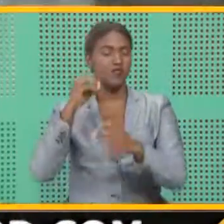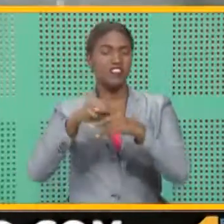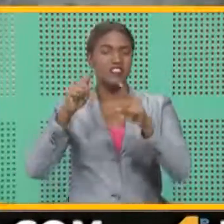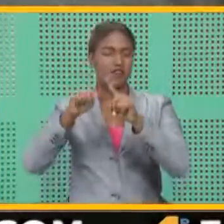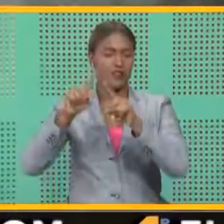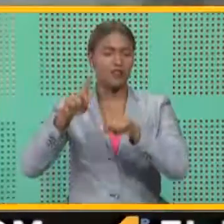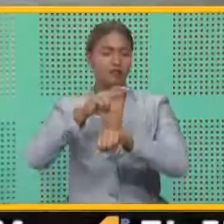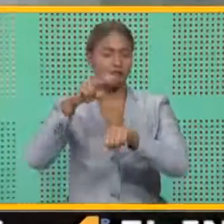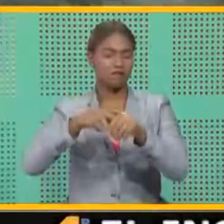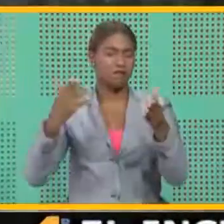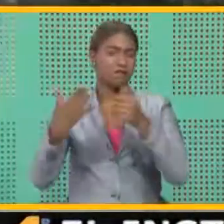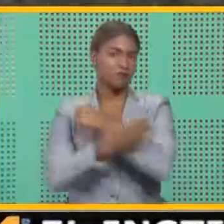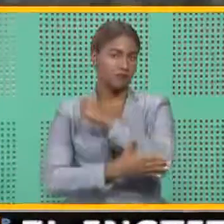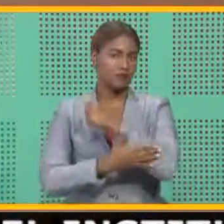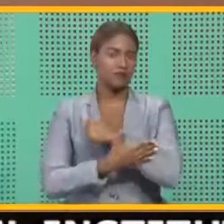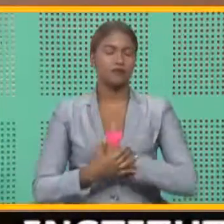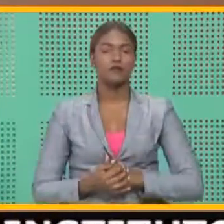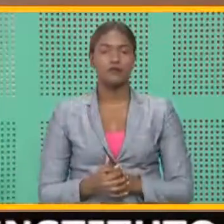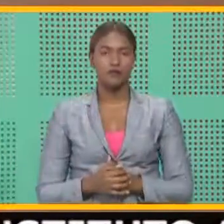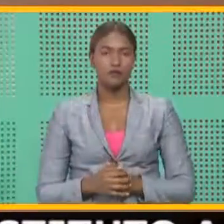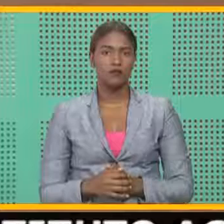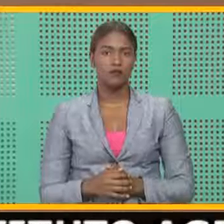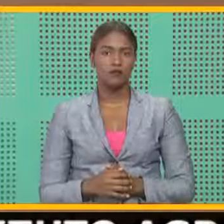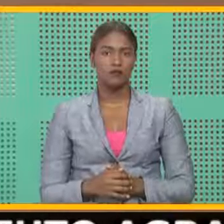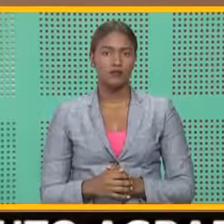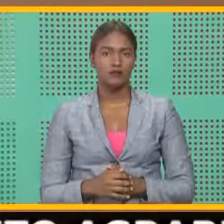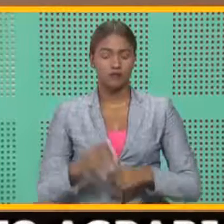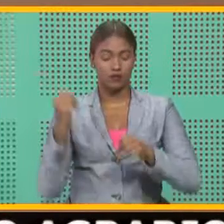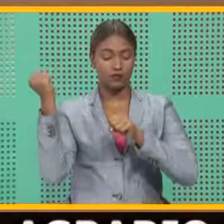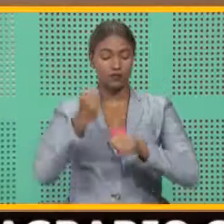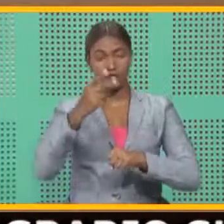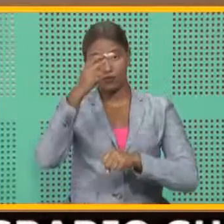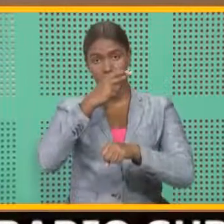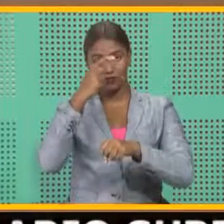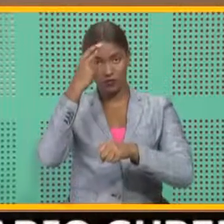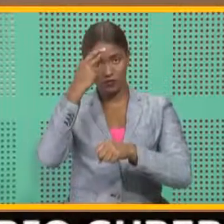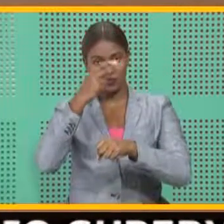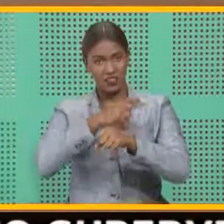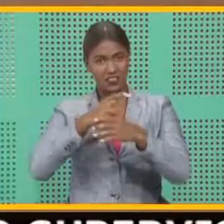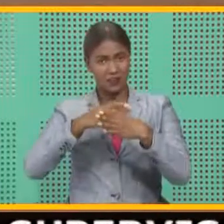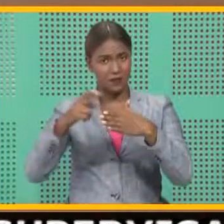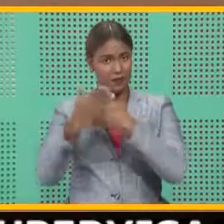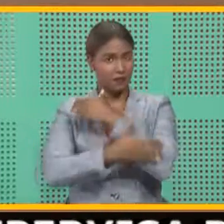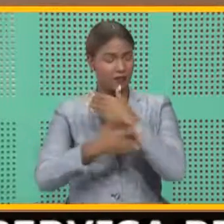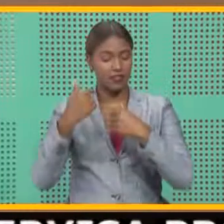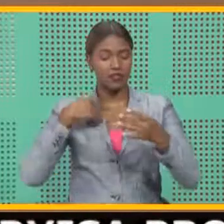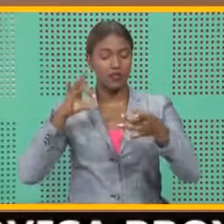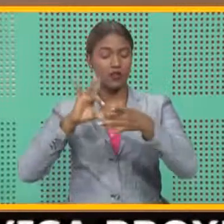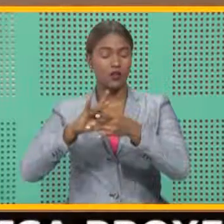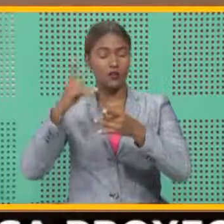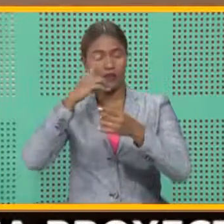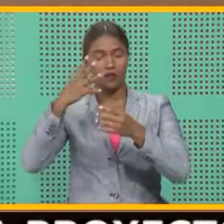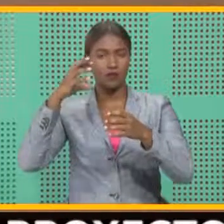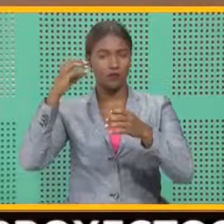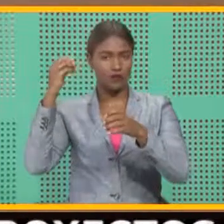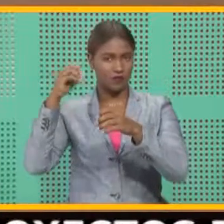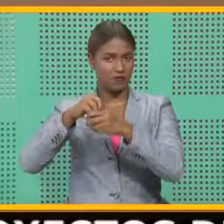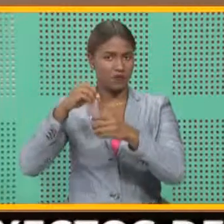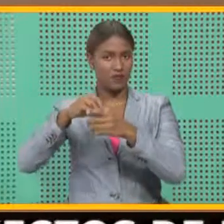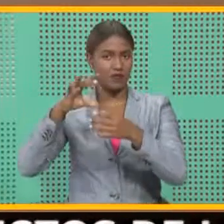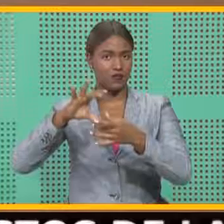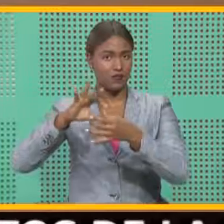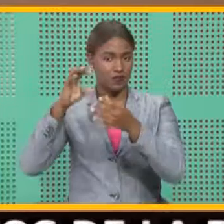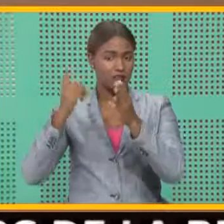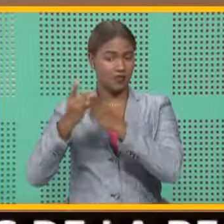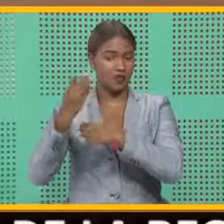diferentes regiones del país. Y la Fundación Reservas del País tiene una alianza con el Fondo Especial para el Desarrollo Agropecuario para